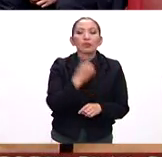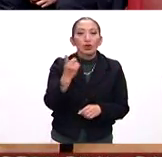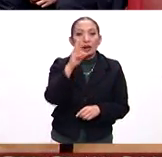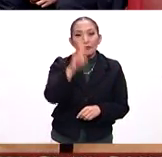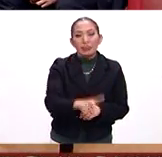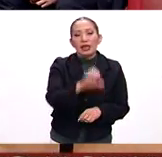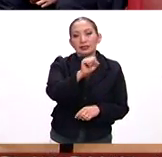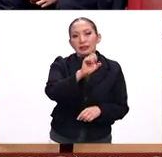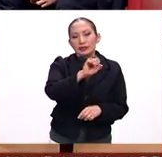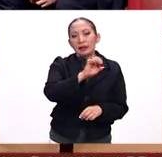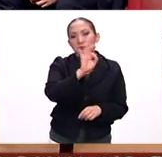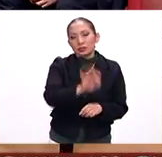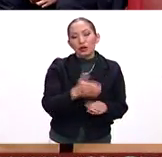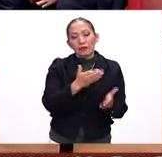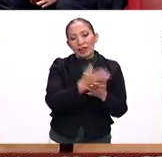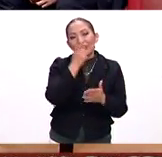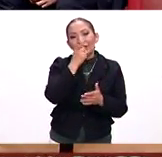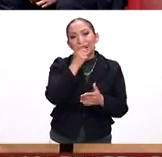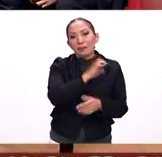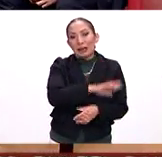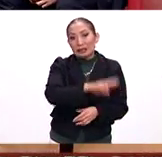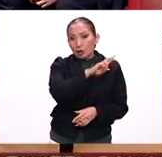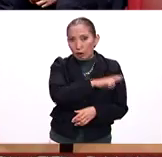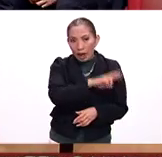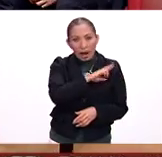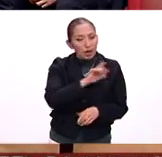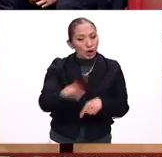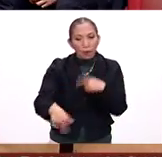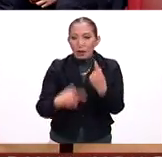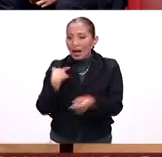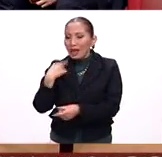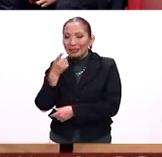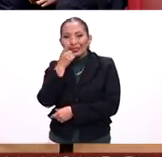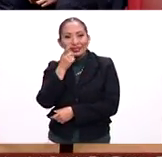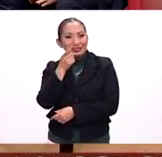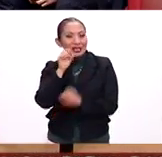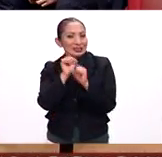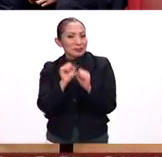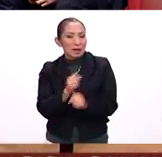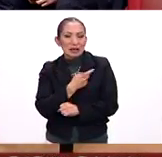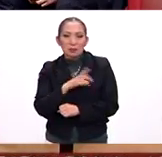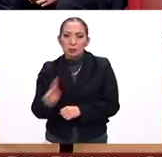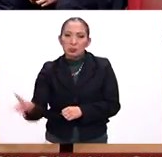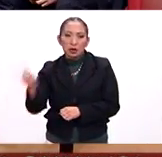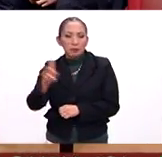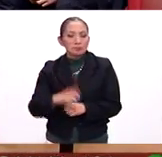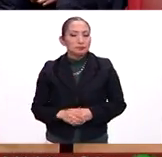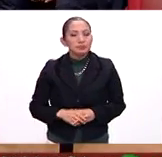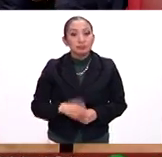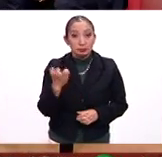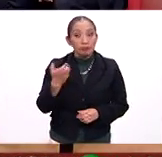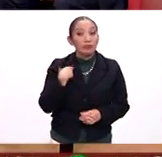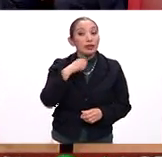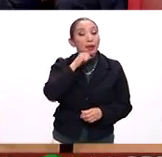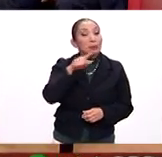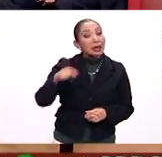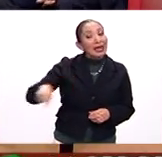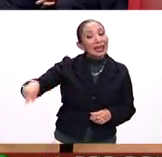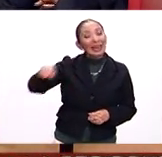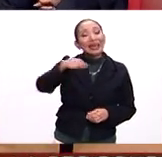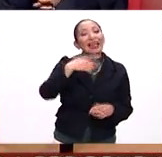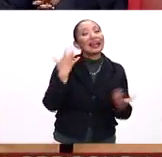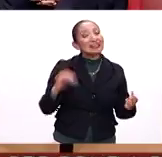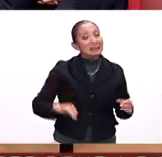el 70% acude a un dentista particular, no acude obviamente a un sistema de salud pública. Ahora, esto tiene mucho que ver, sin